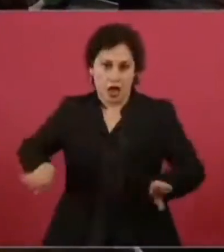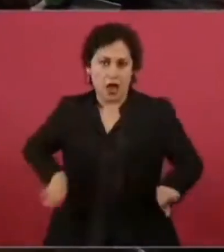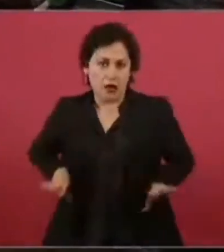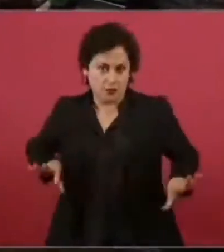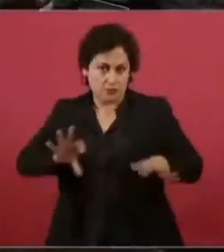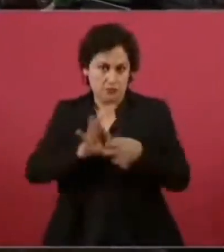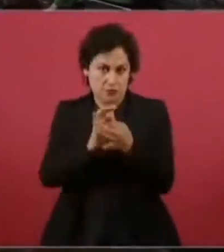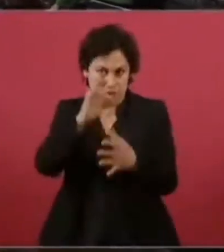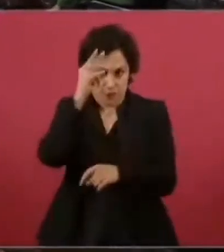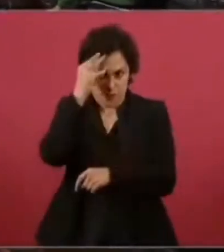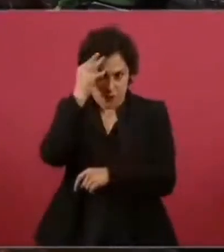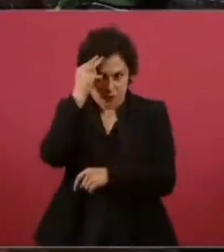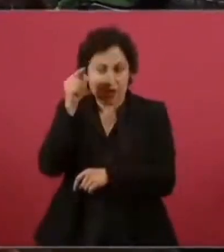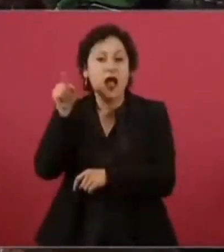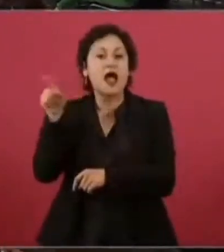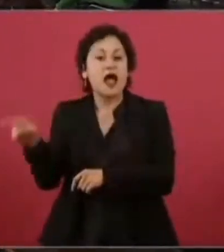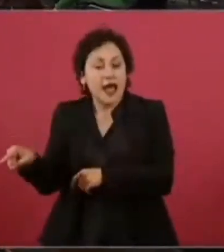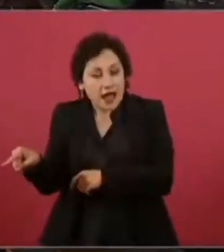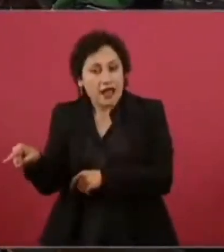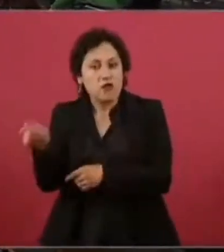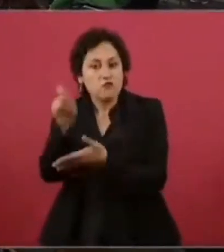relato de todos los negocios